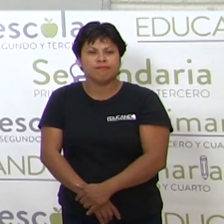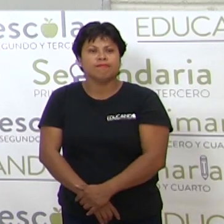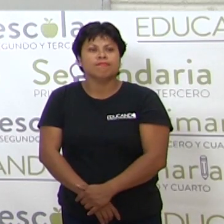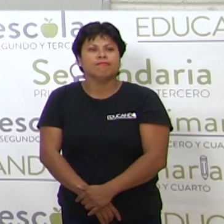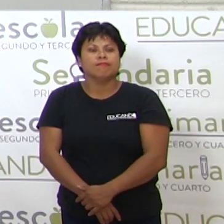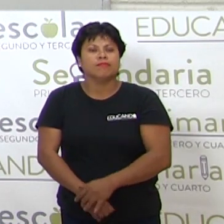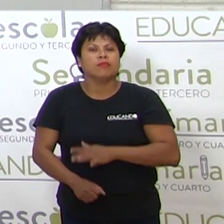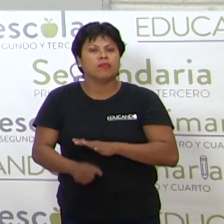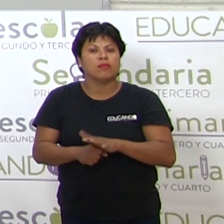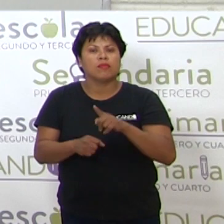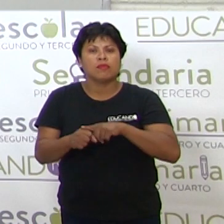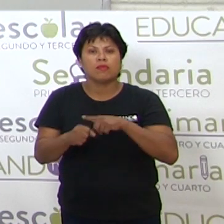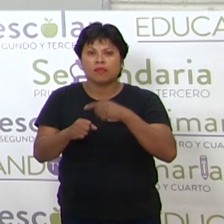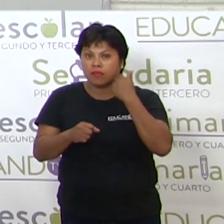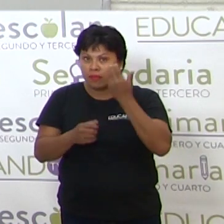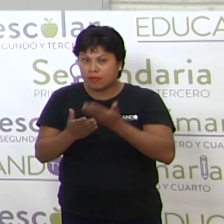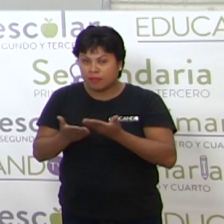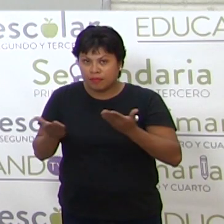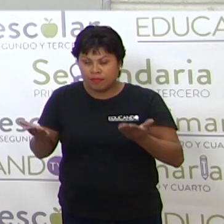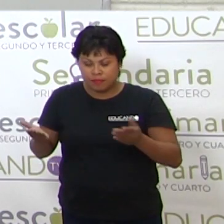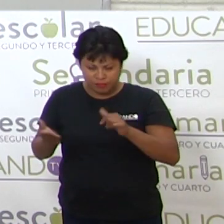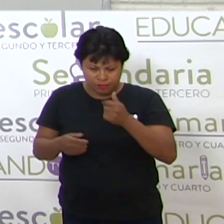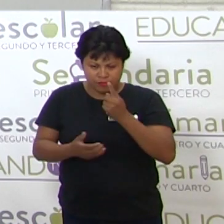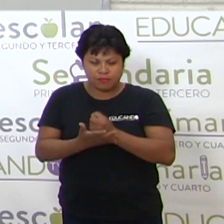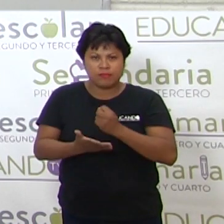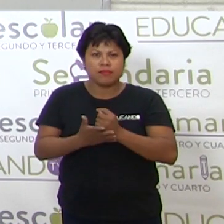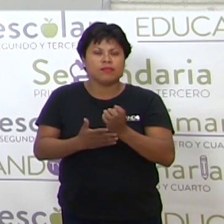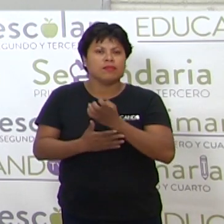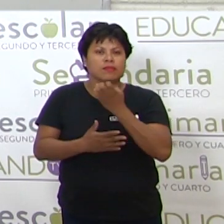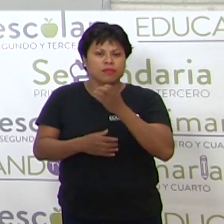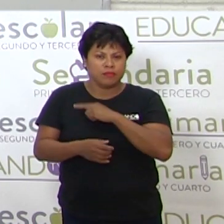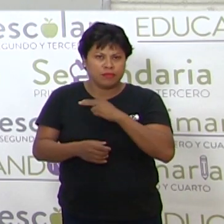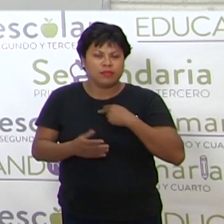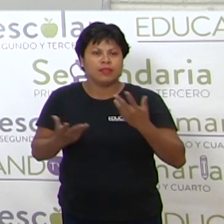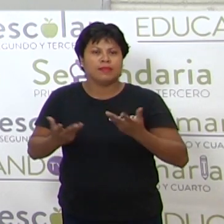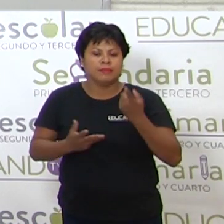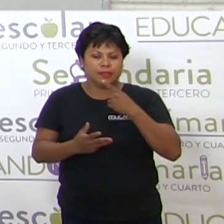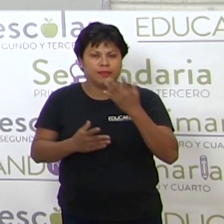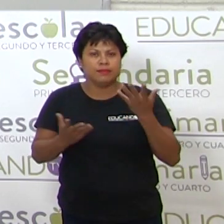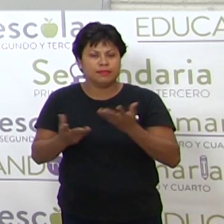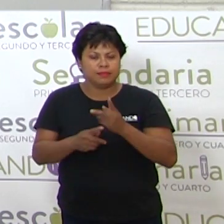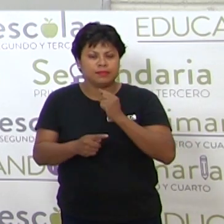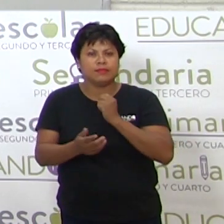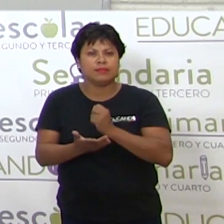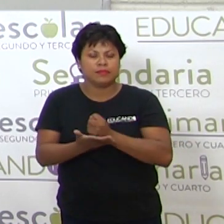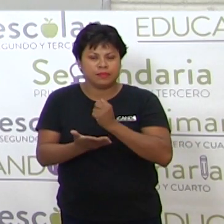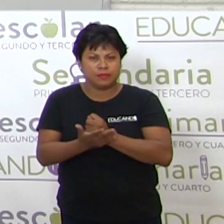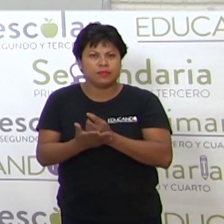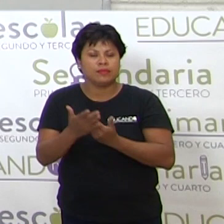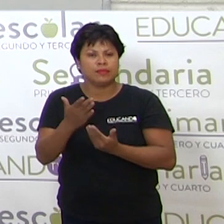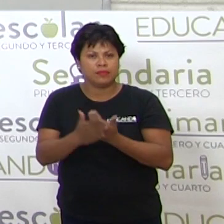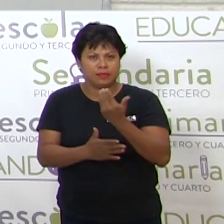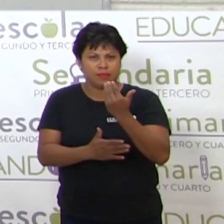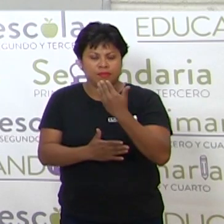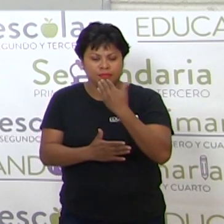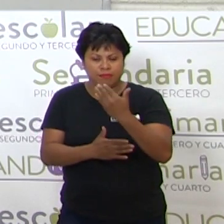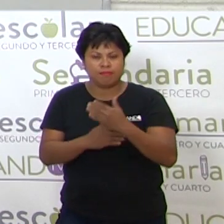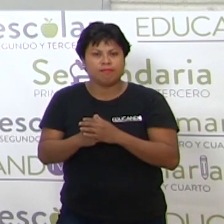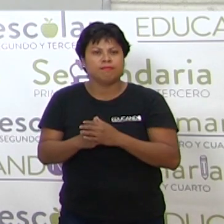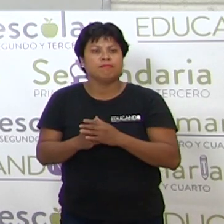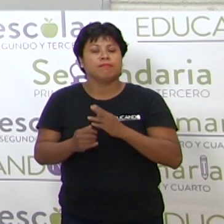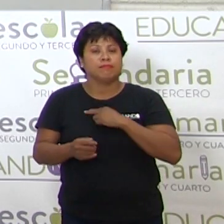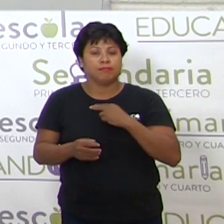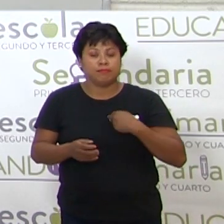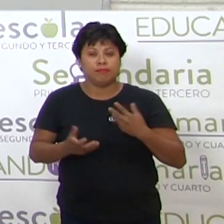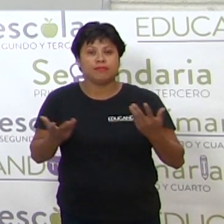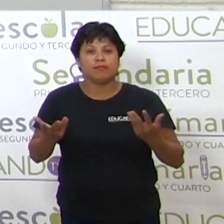qué color quieren ahora ver otra tarea de la escuela vamos a hacerla para ir con las tareas de la mañana y vamos a